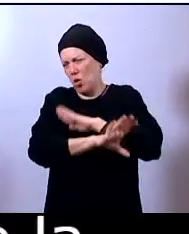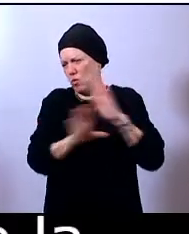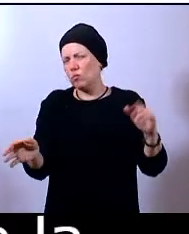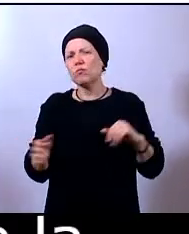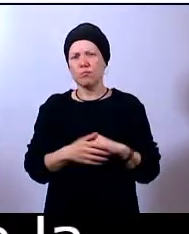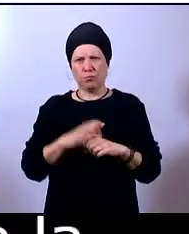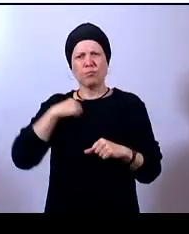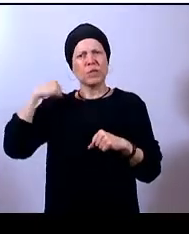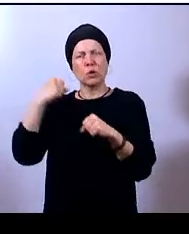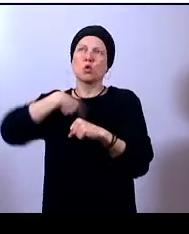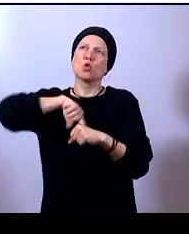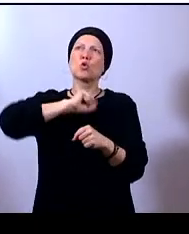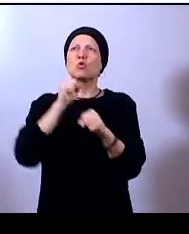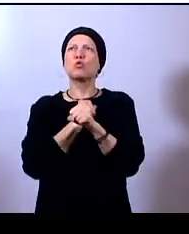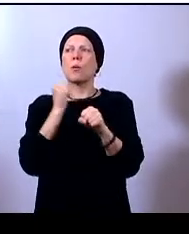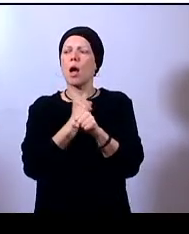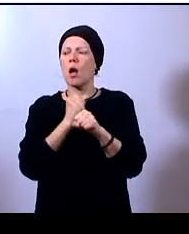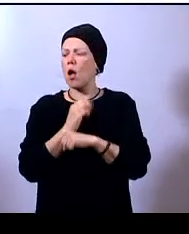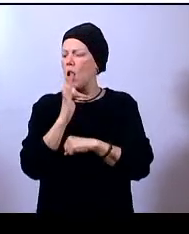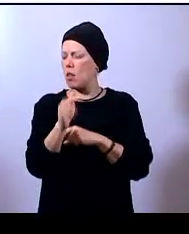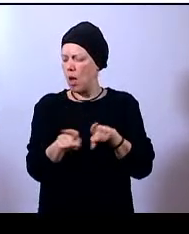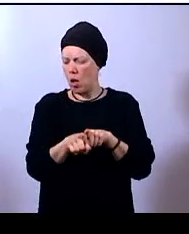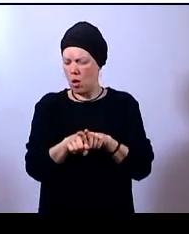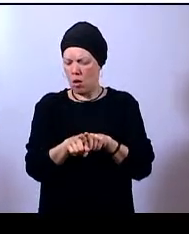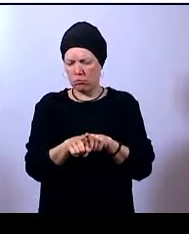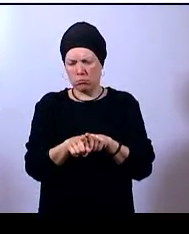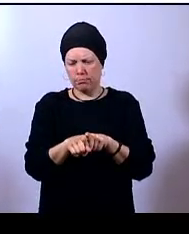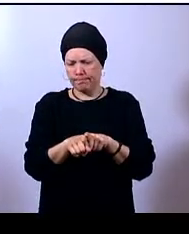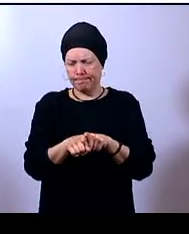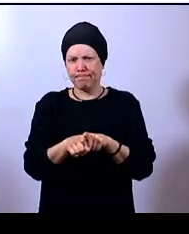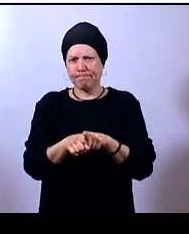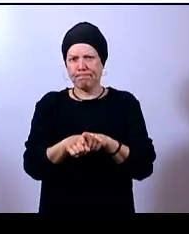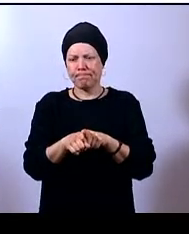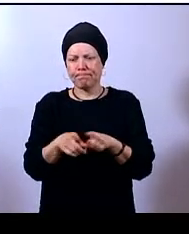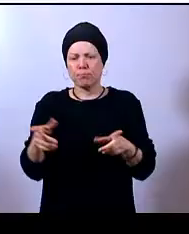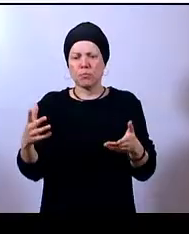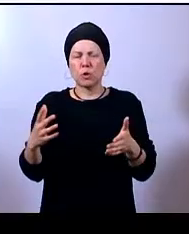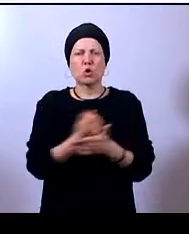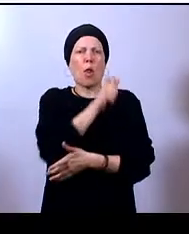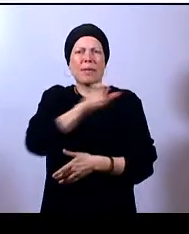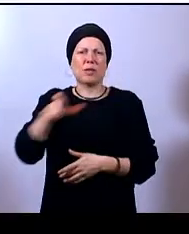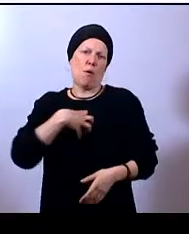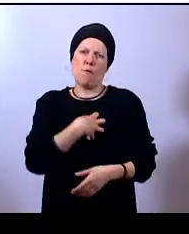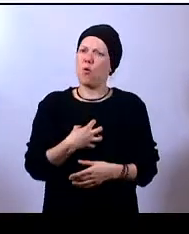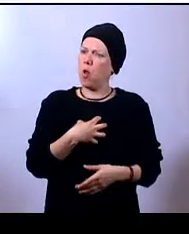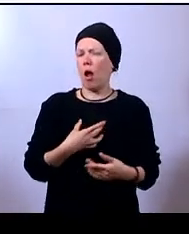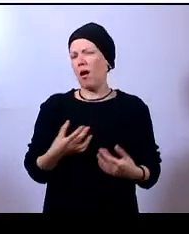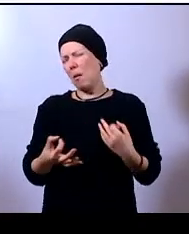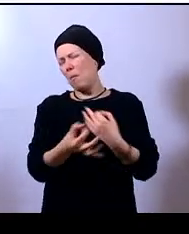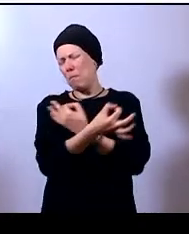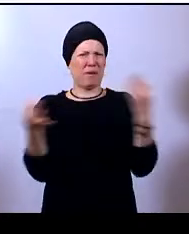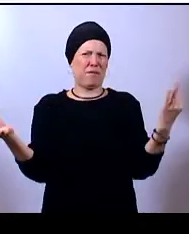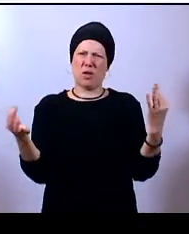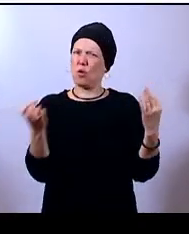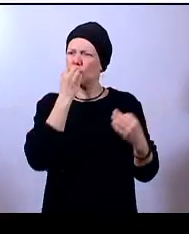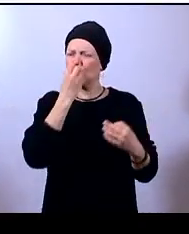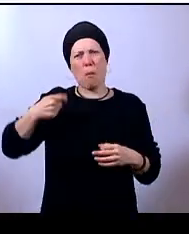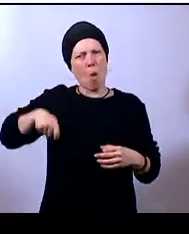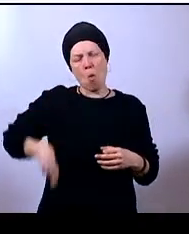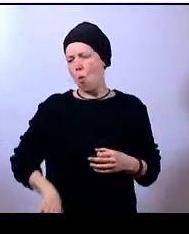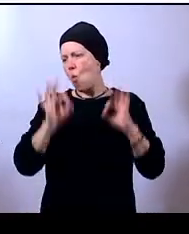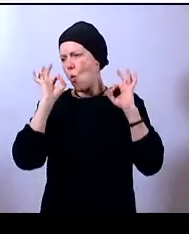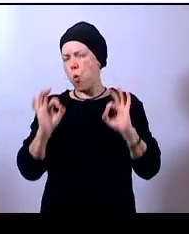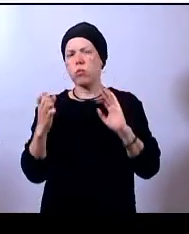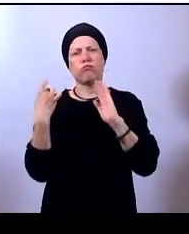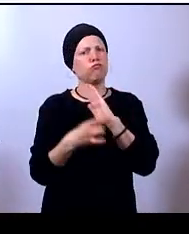Se ha trabajado, además, enormemente y con muchísima excelencia por parte de todos los funcionarios y de todos los equipos técnicos y profesionales para que esté